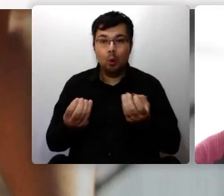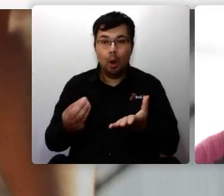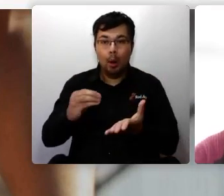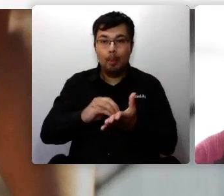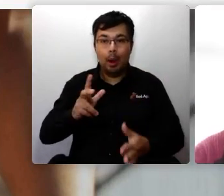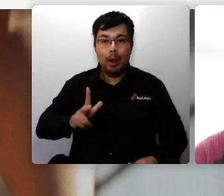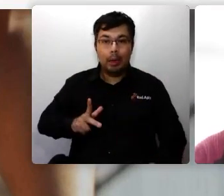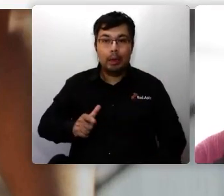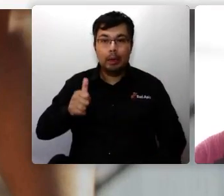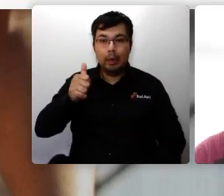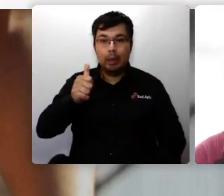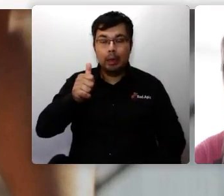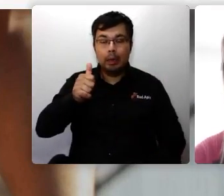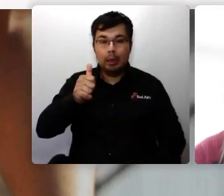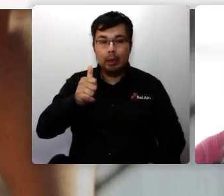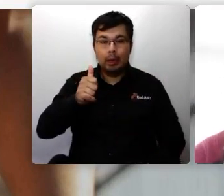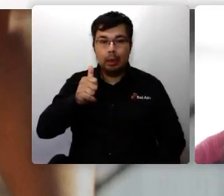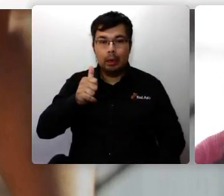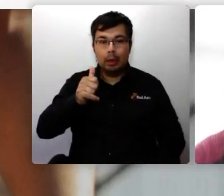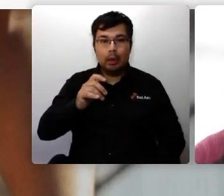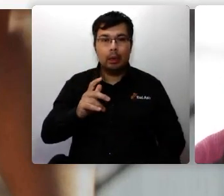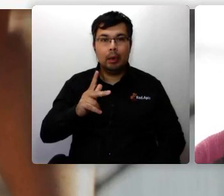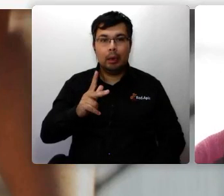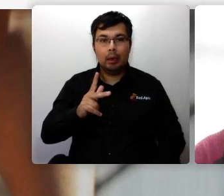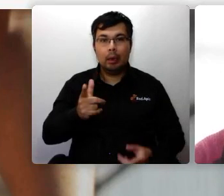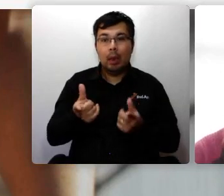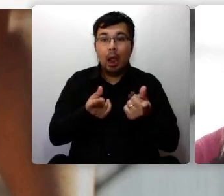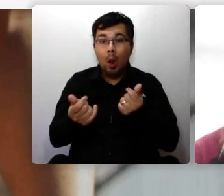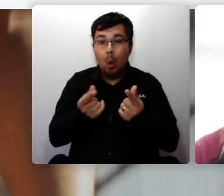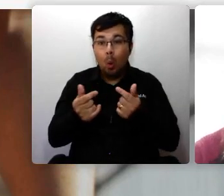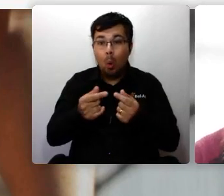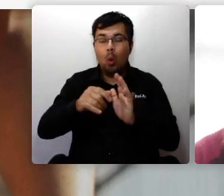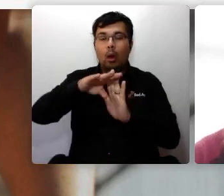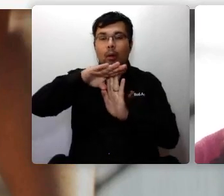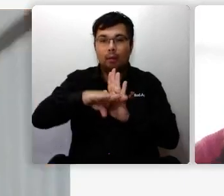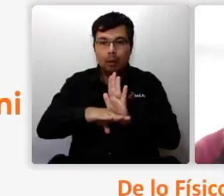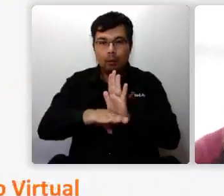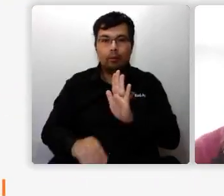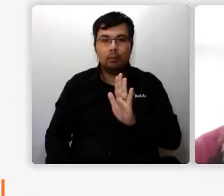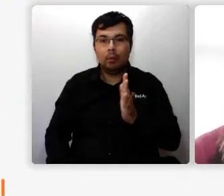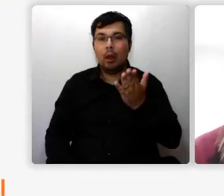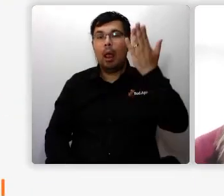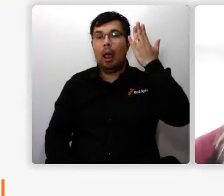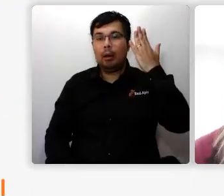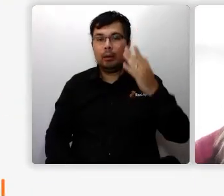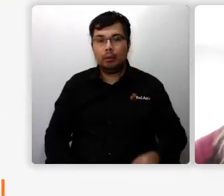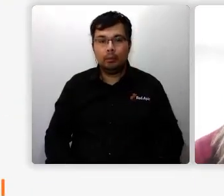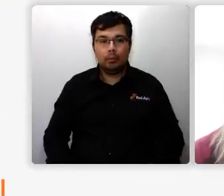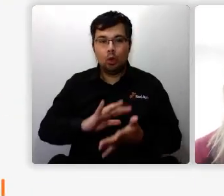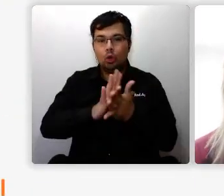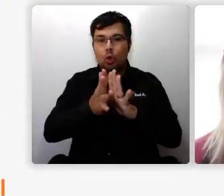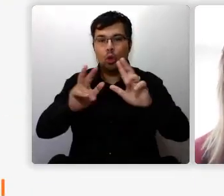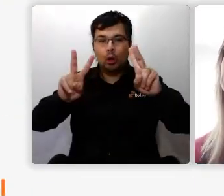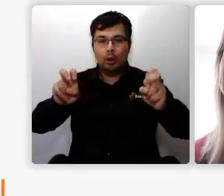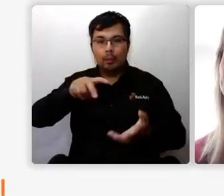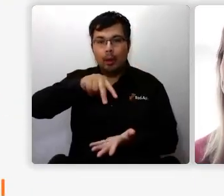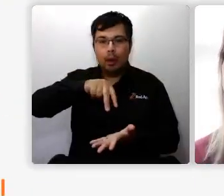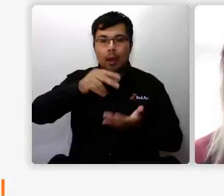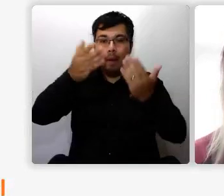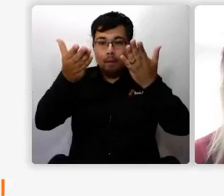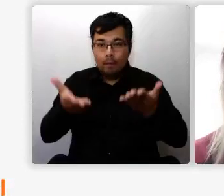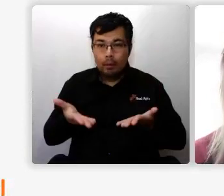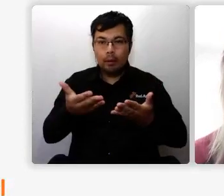costos, que obviamente teníamos más altos cuando teníamos todos los temas físicos. Entonces, ¿qué significa hoy día potenciar